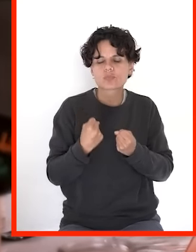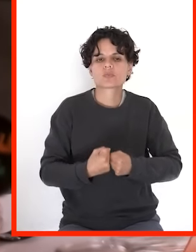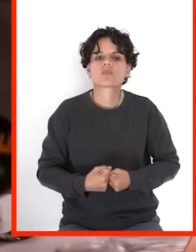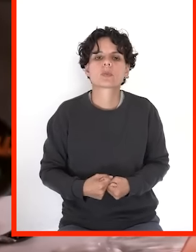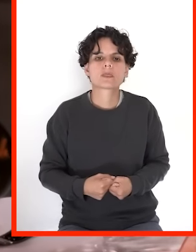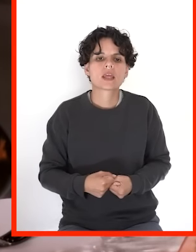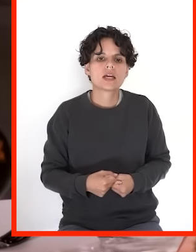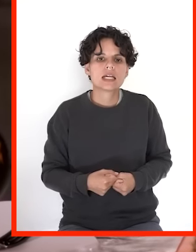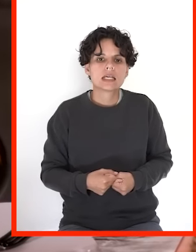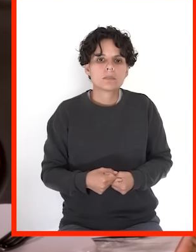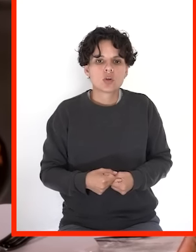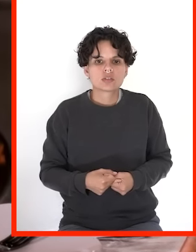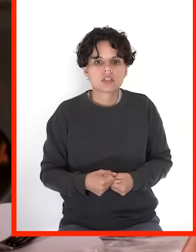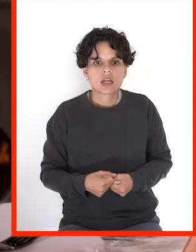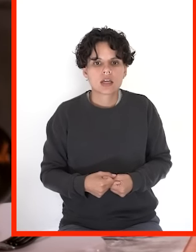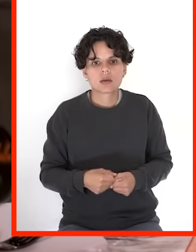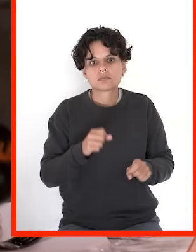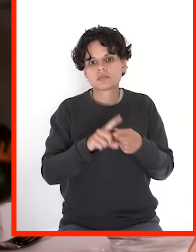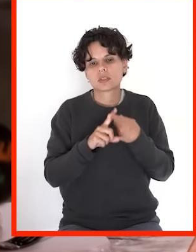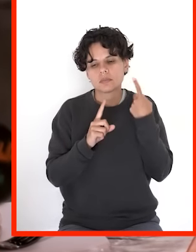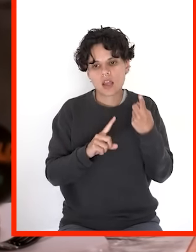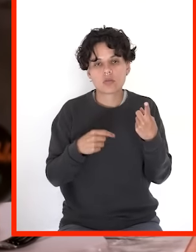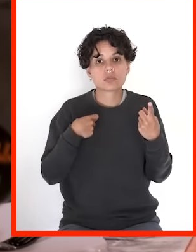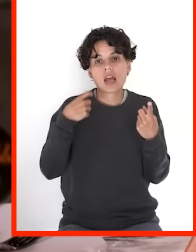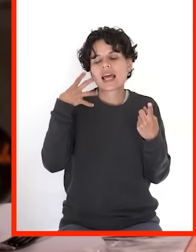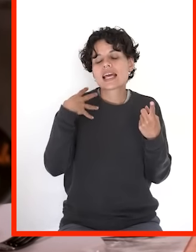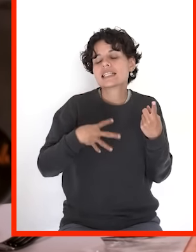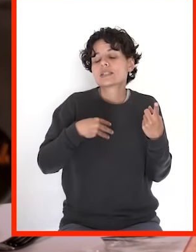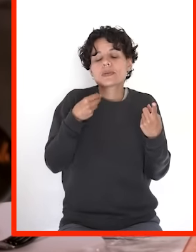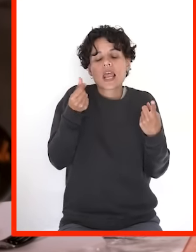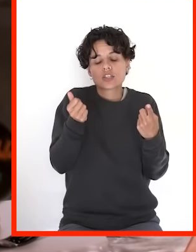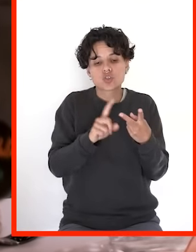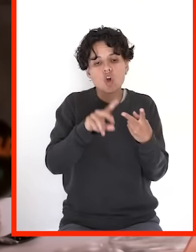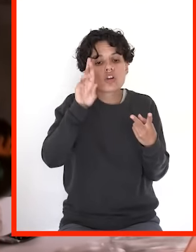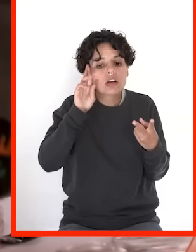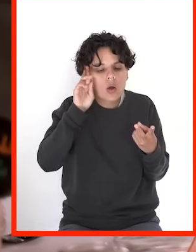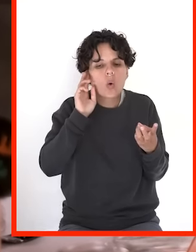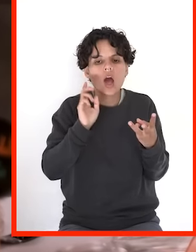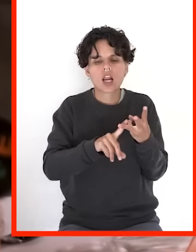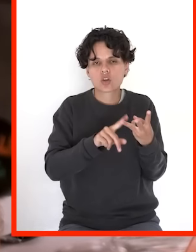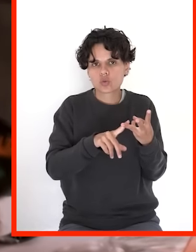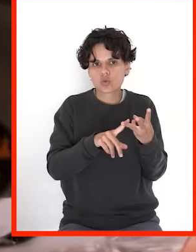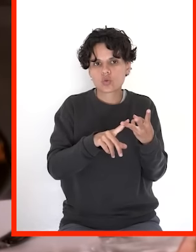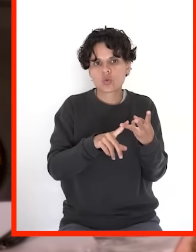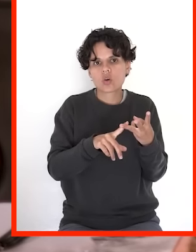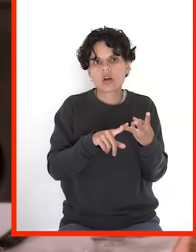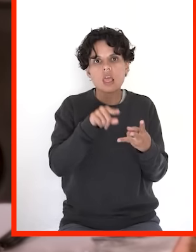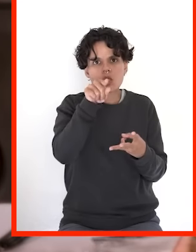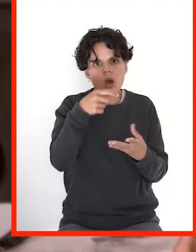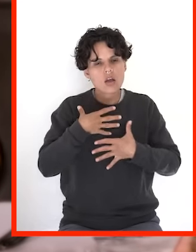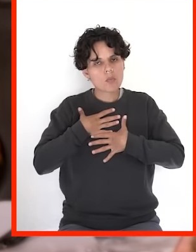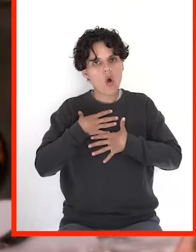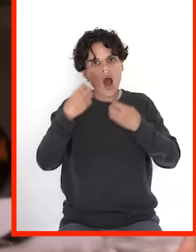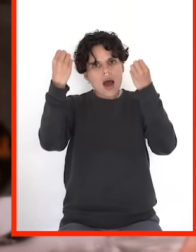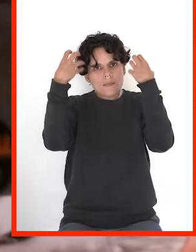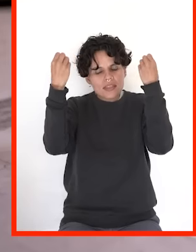Porque no solamente deja la inspiración, deja los recuerdos, deja todo eso, sino que además deja en ti una forma de ser, pues,